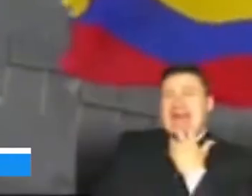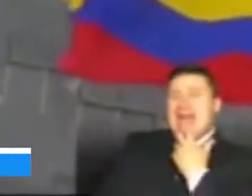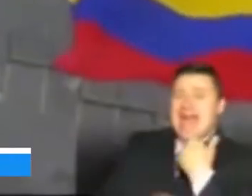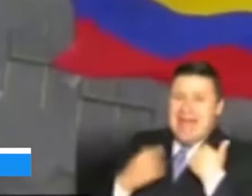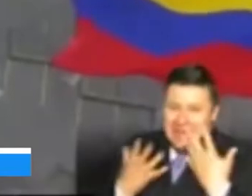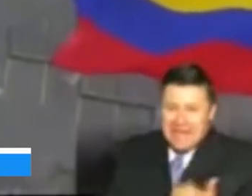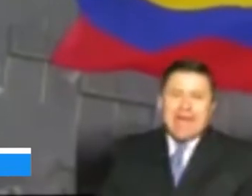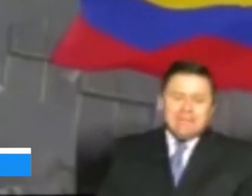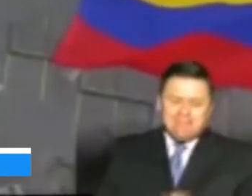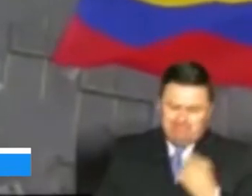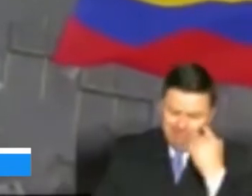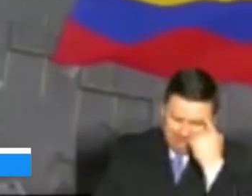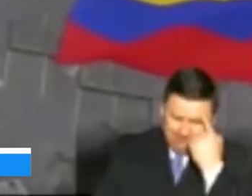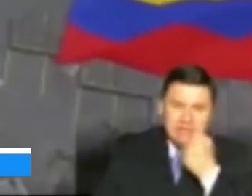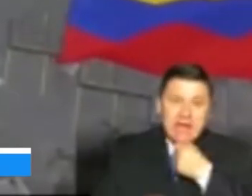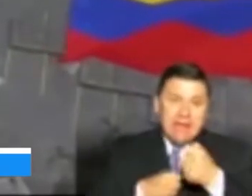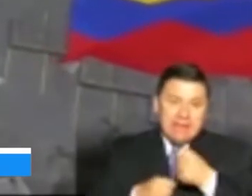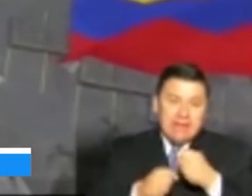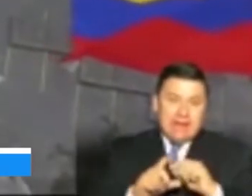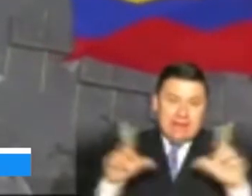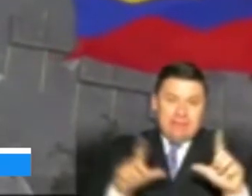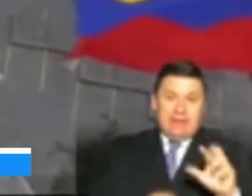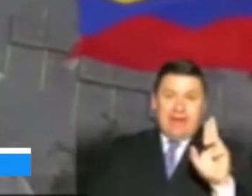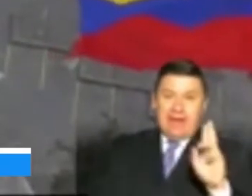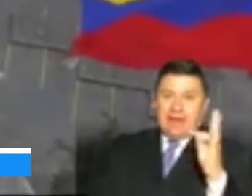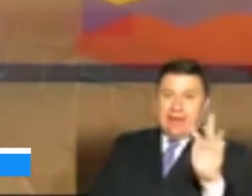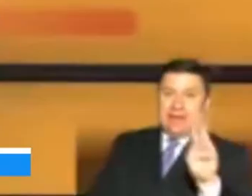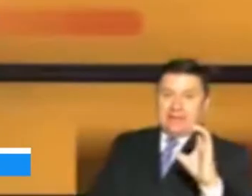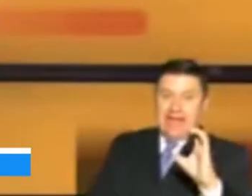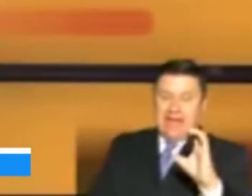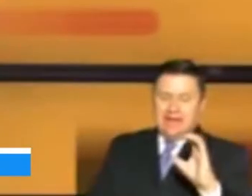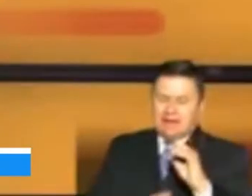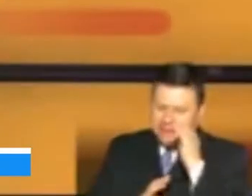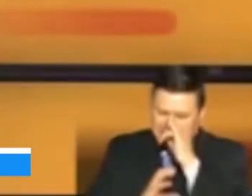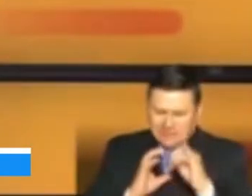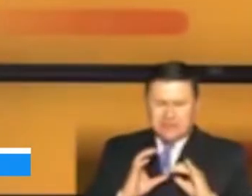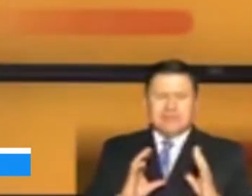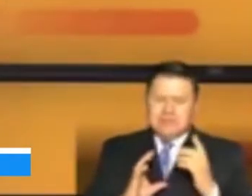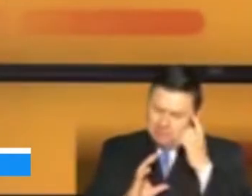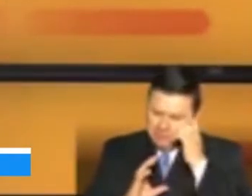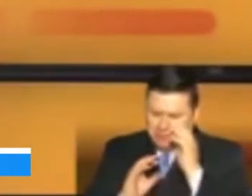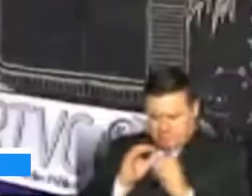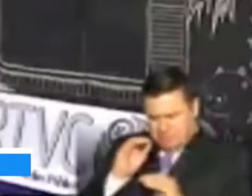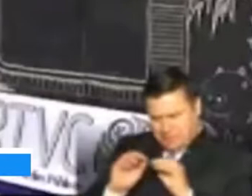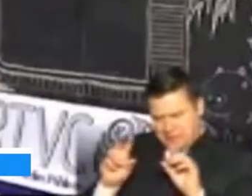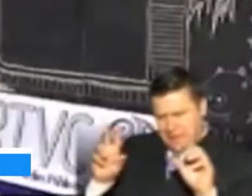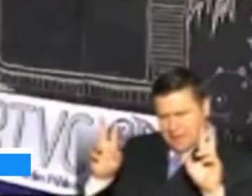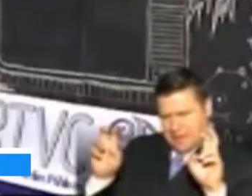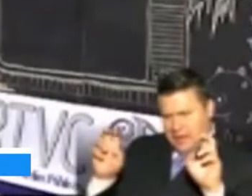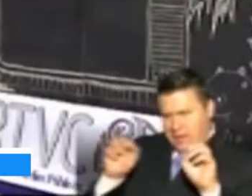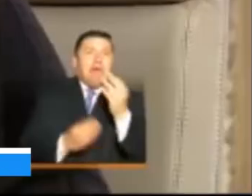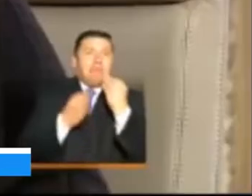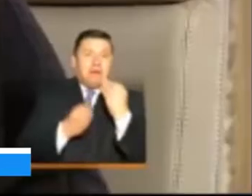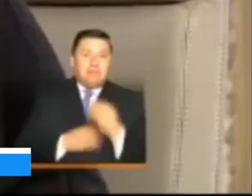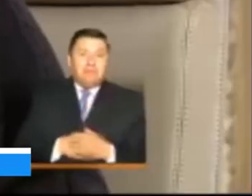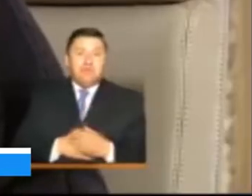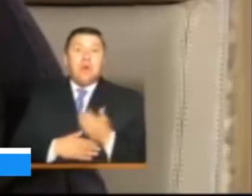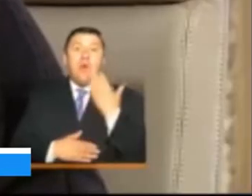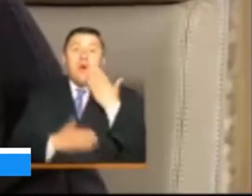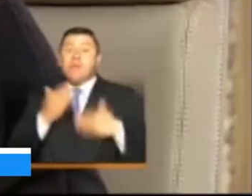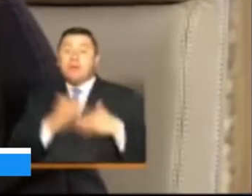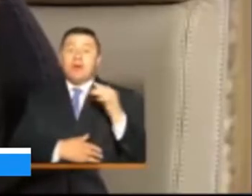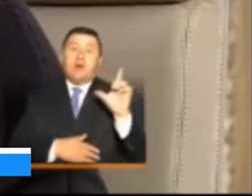regionales, Señal Colombia y RTVC, pondrán en marcha el proyecto educativo Mi Señal. A partir de este